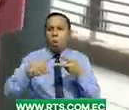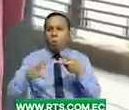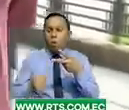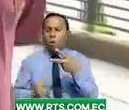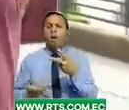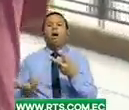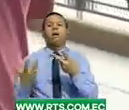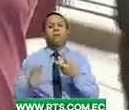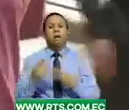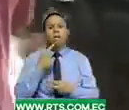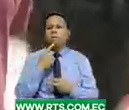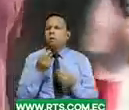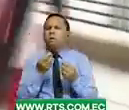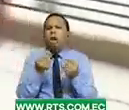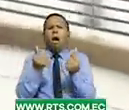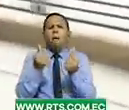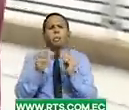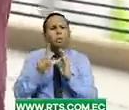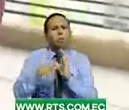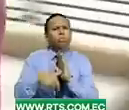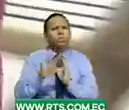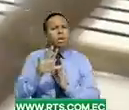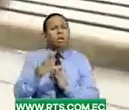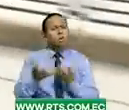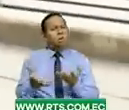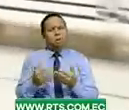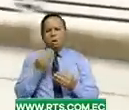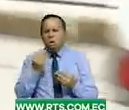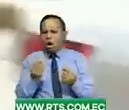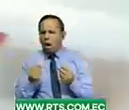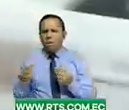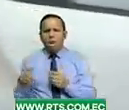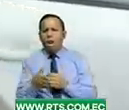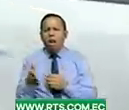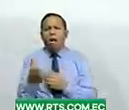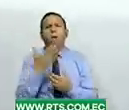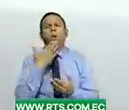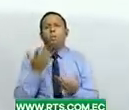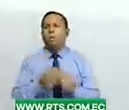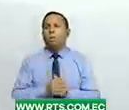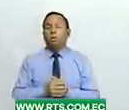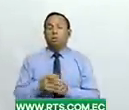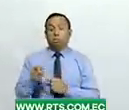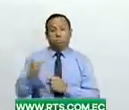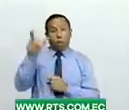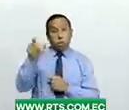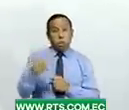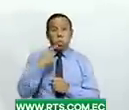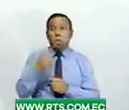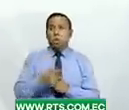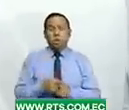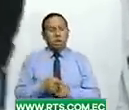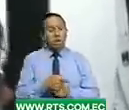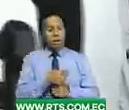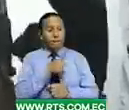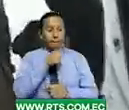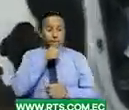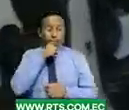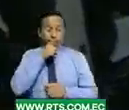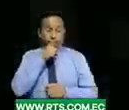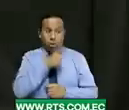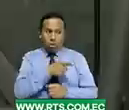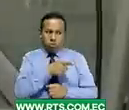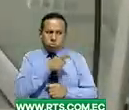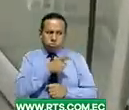Cosa que robó creo que ni en 5 minutos, no sé cómo llegó a otra estación tan lejos. Y este tipo a mí me viene a decir, cállate, no digas